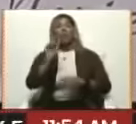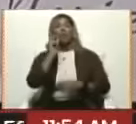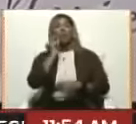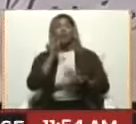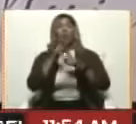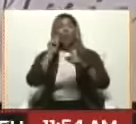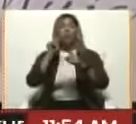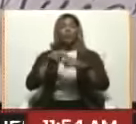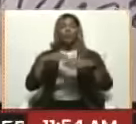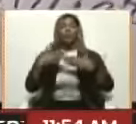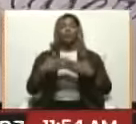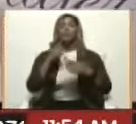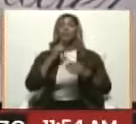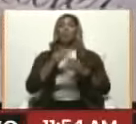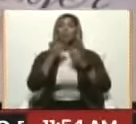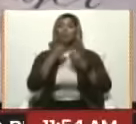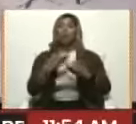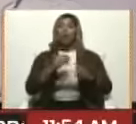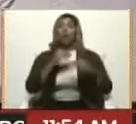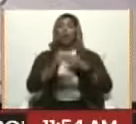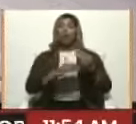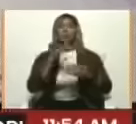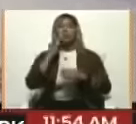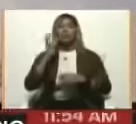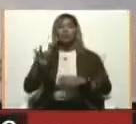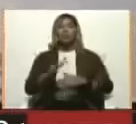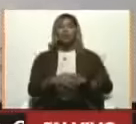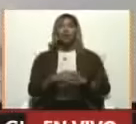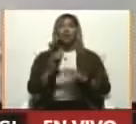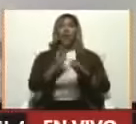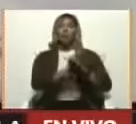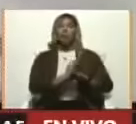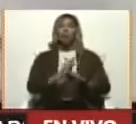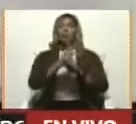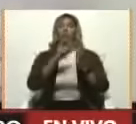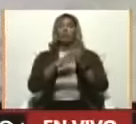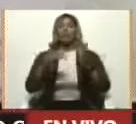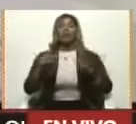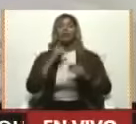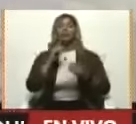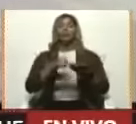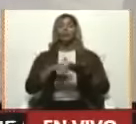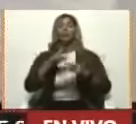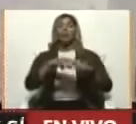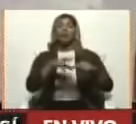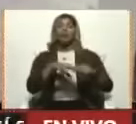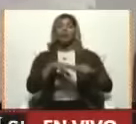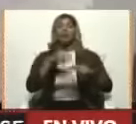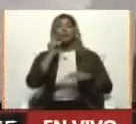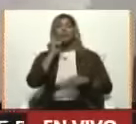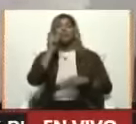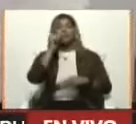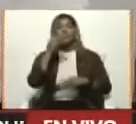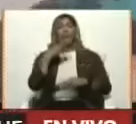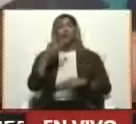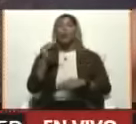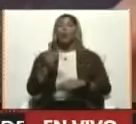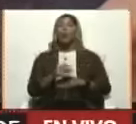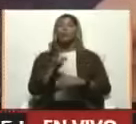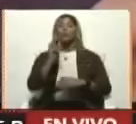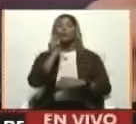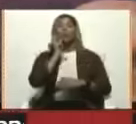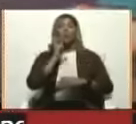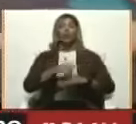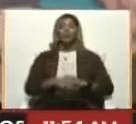como objetivo garantizar la efectiva actuación fiscal en la protección de los derechos y garantías de niños, niñas, adolescentes y